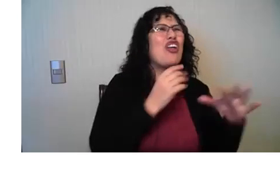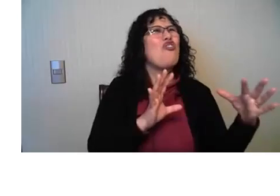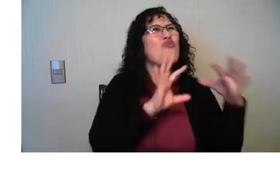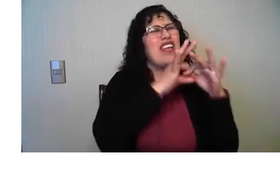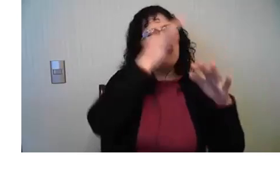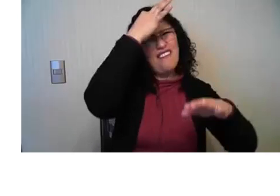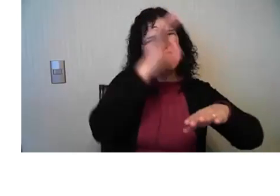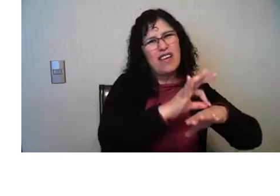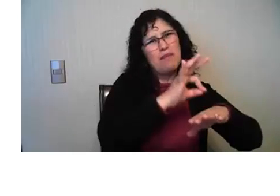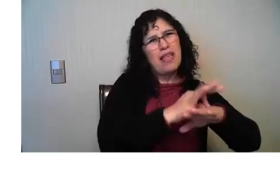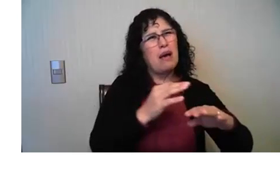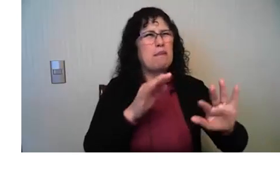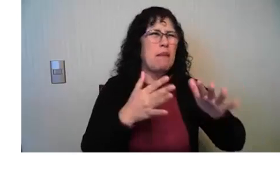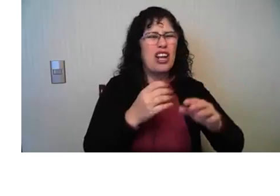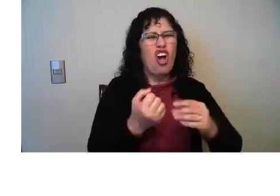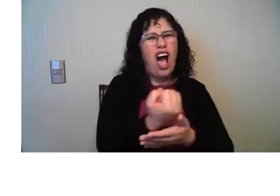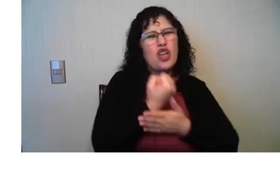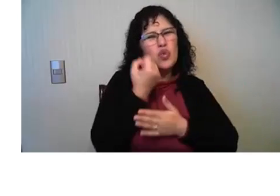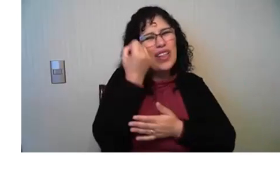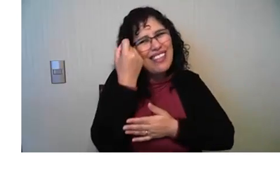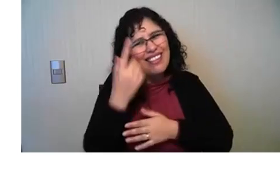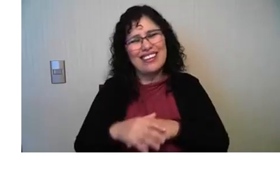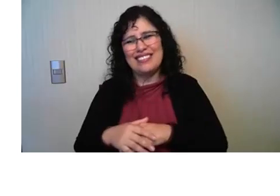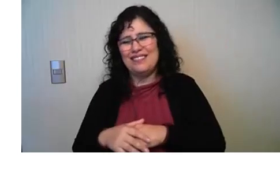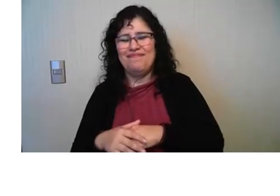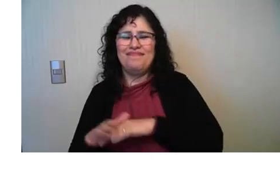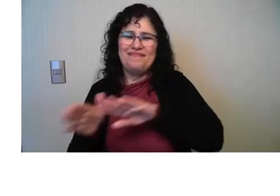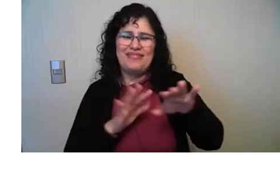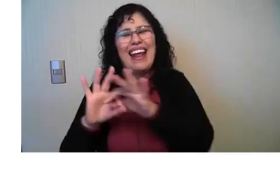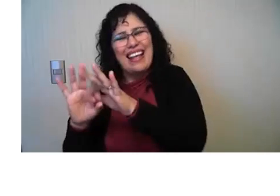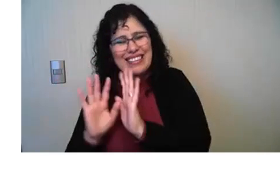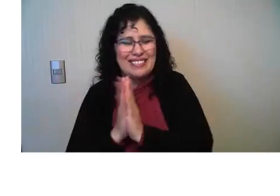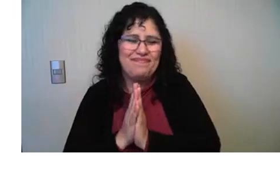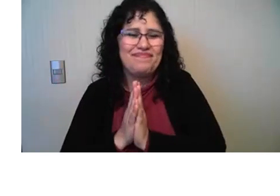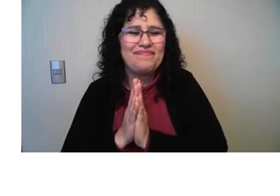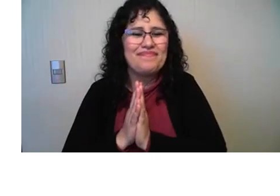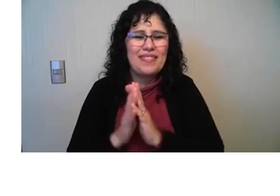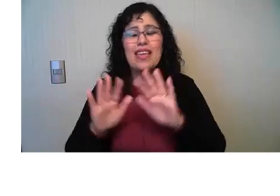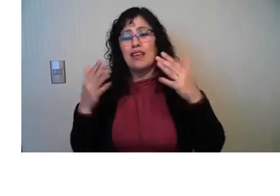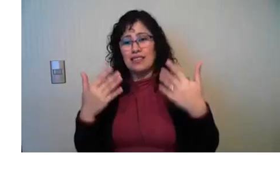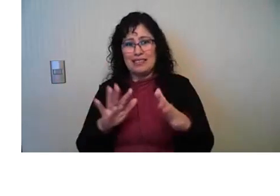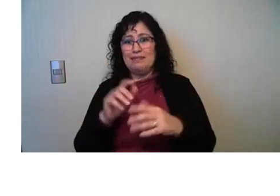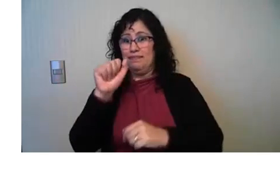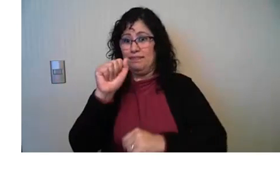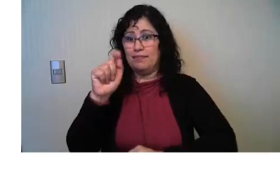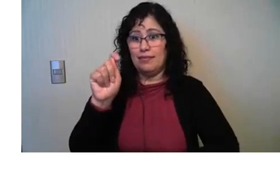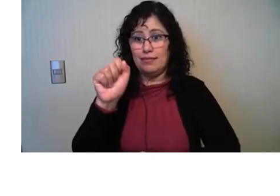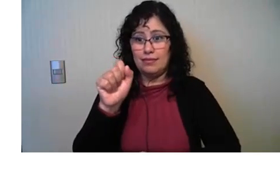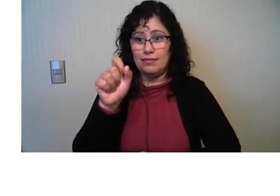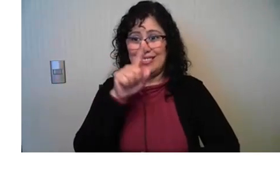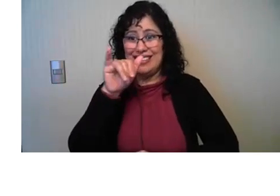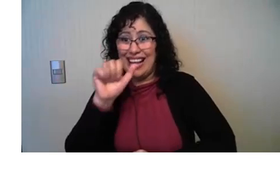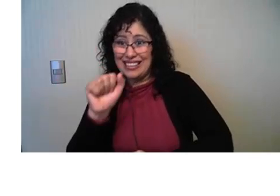¿Sí? La ataxia es falta de coordinación de los movimientos, debido